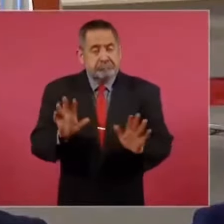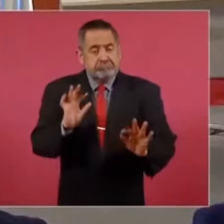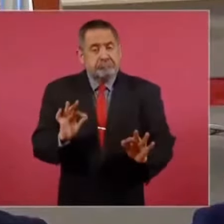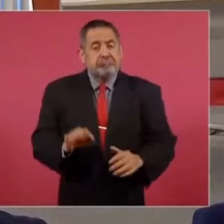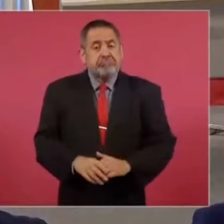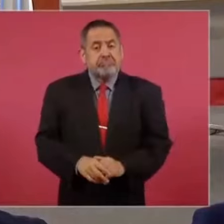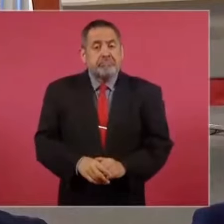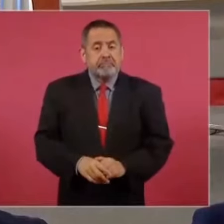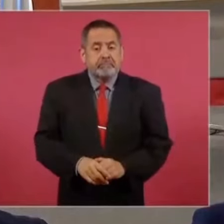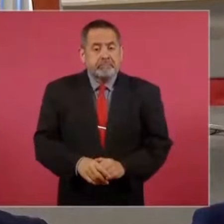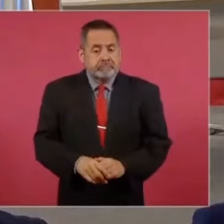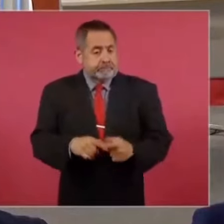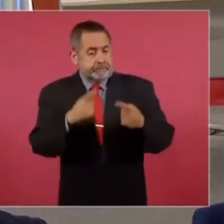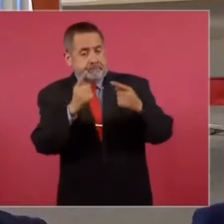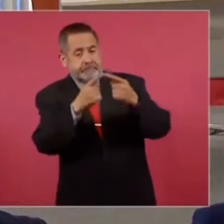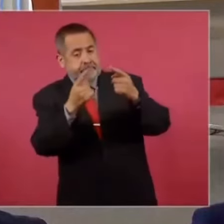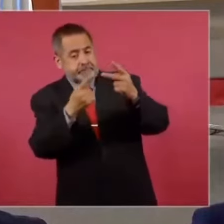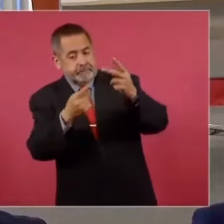Pero así,